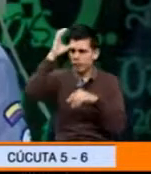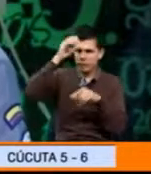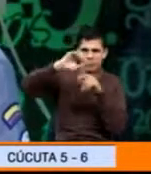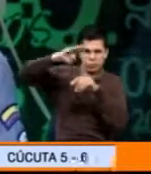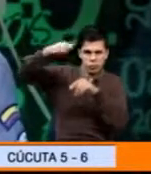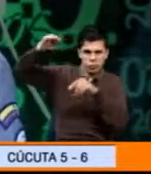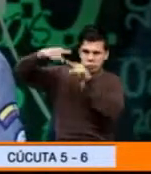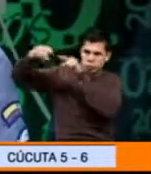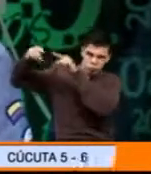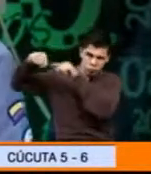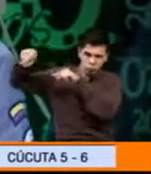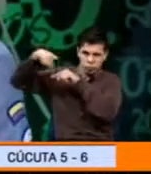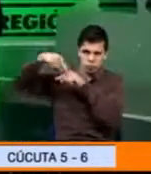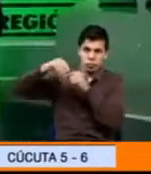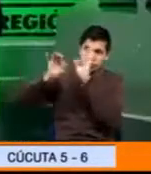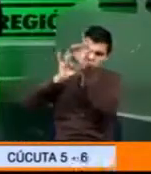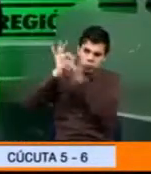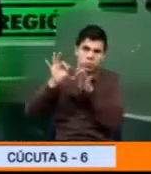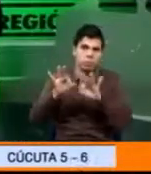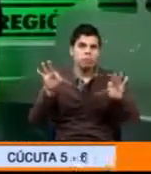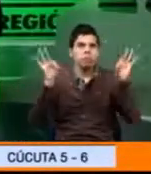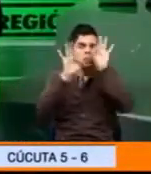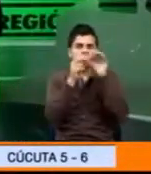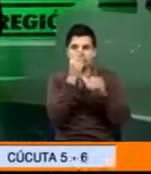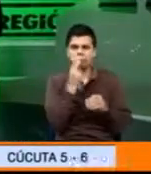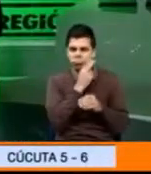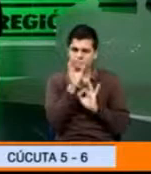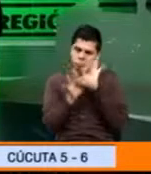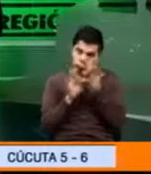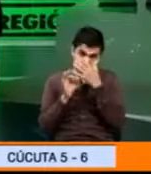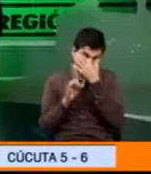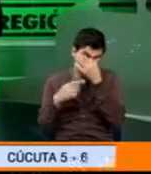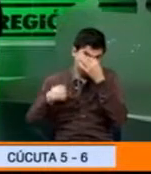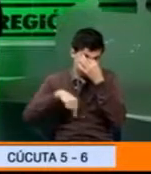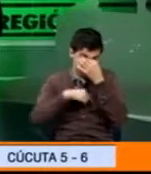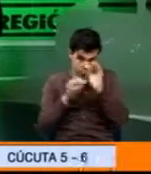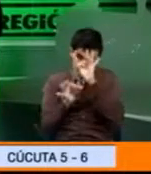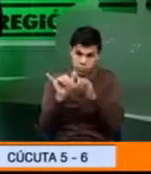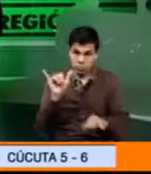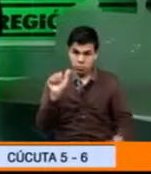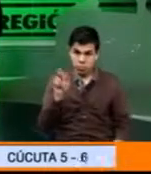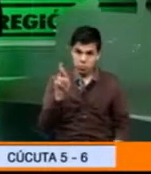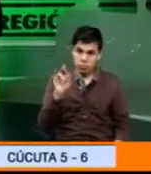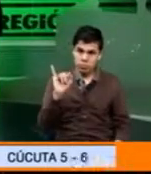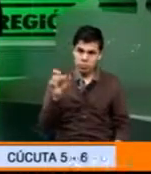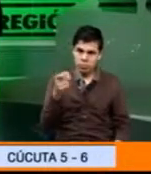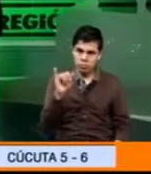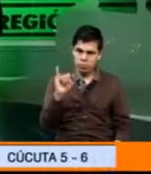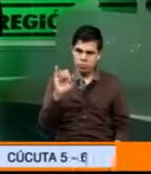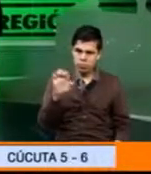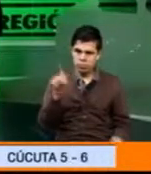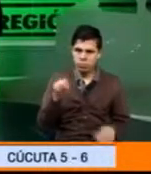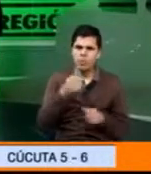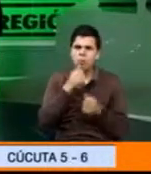metropolitana serían más importantes, más compromiso frente al tema de conservar. Si nosotros conservamos el parque Yariguíes, que nos va a dar el agua para todo el